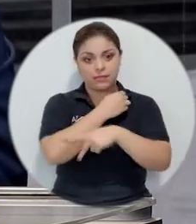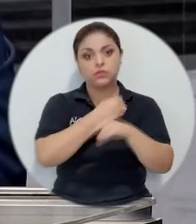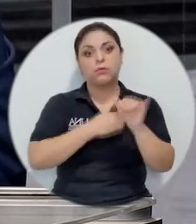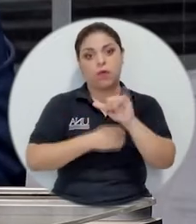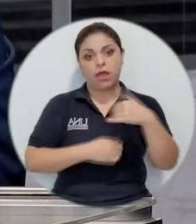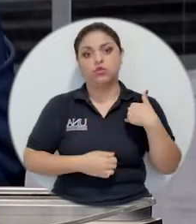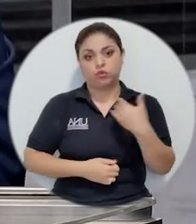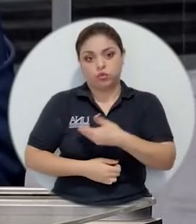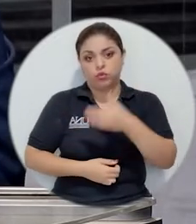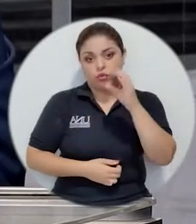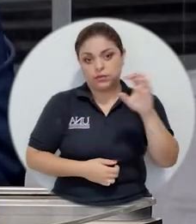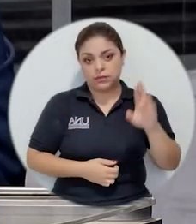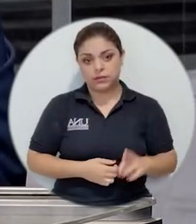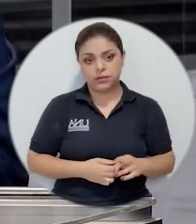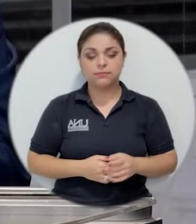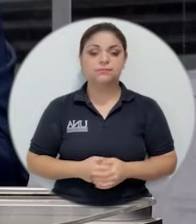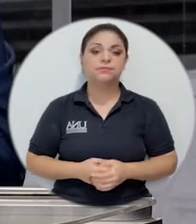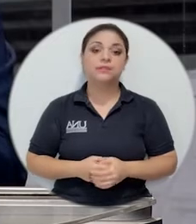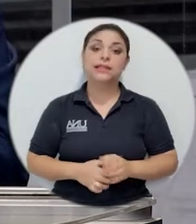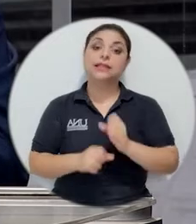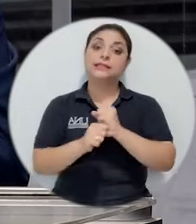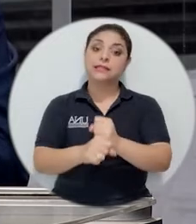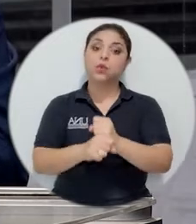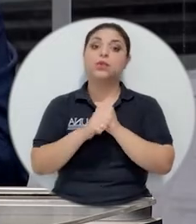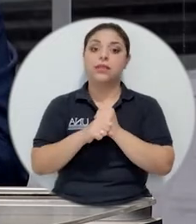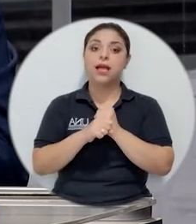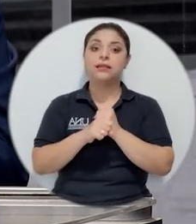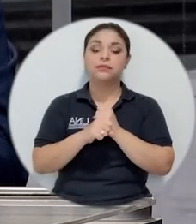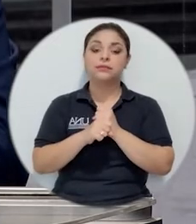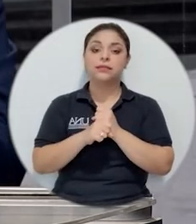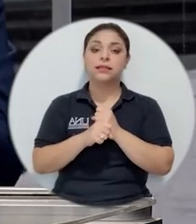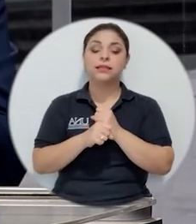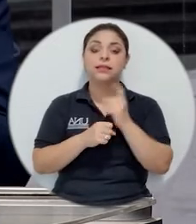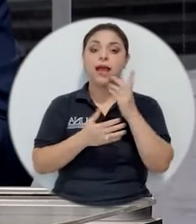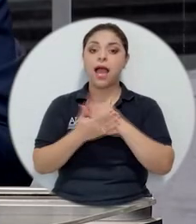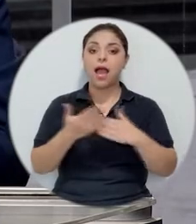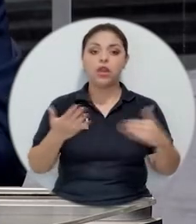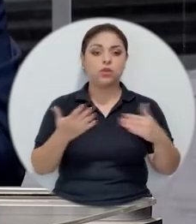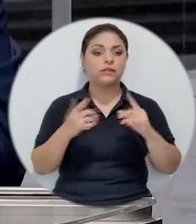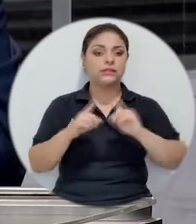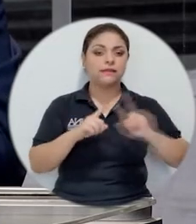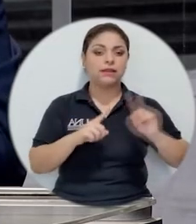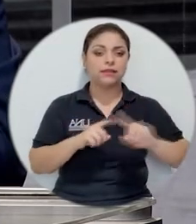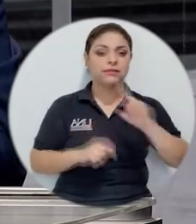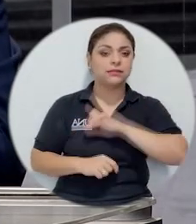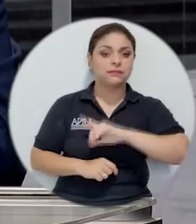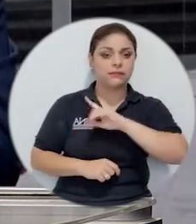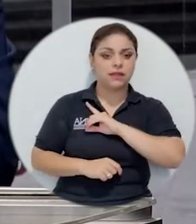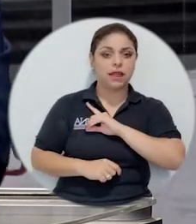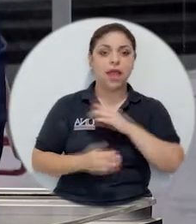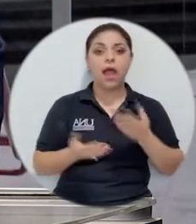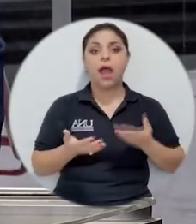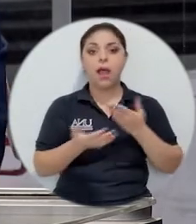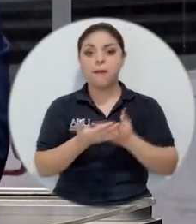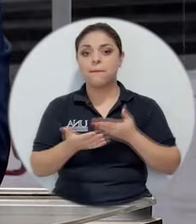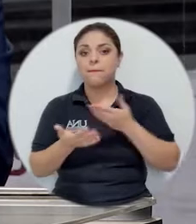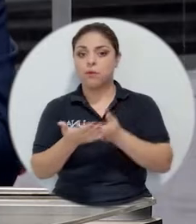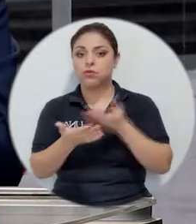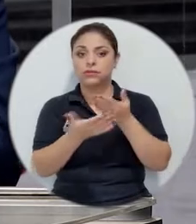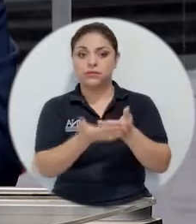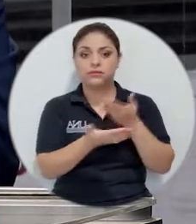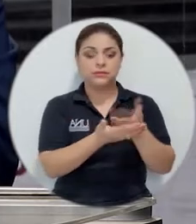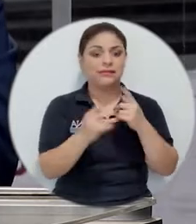nuestro. Como usted bien apuntaba, la seguridad es un campo interdisciplinario donde se hacen aportes desde